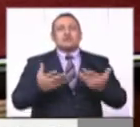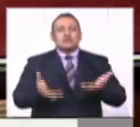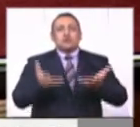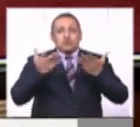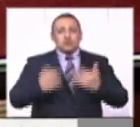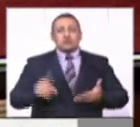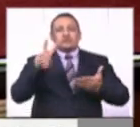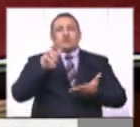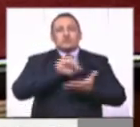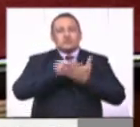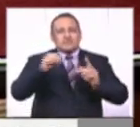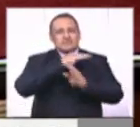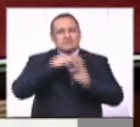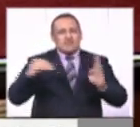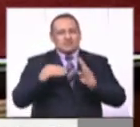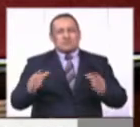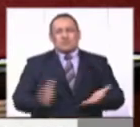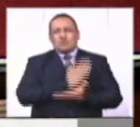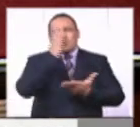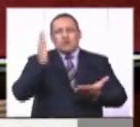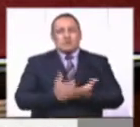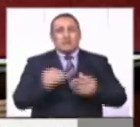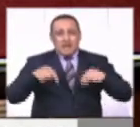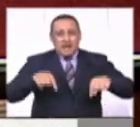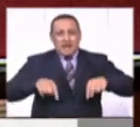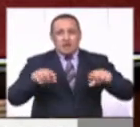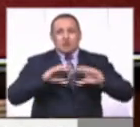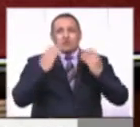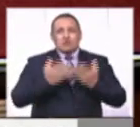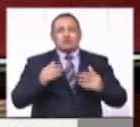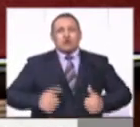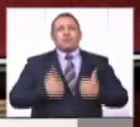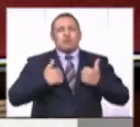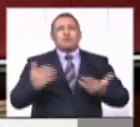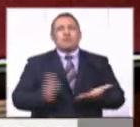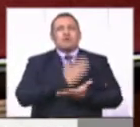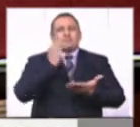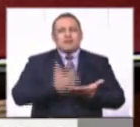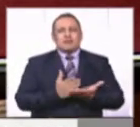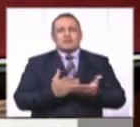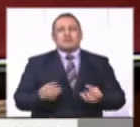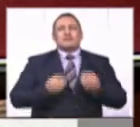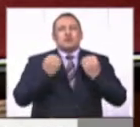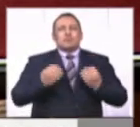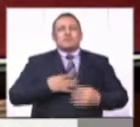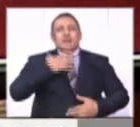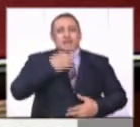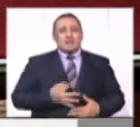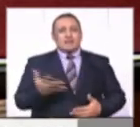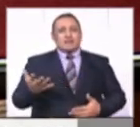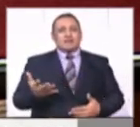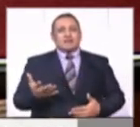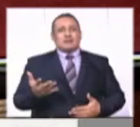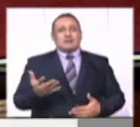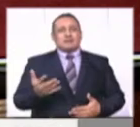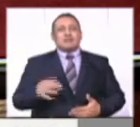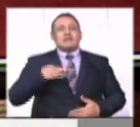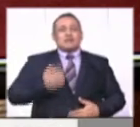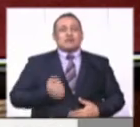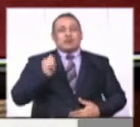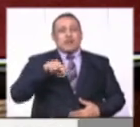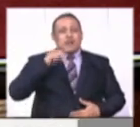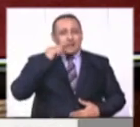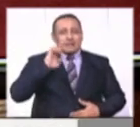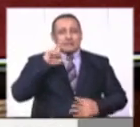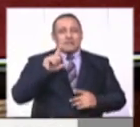esos dos meses y medio terribles que lo padecimos Y aquí mismo como vivíamos Entonces eso es cierto el señor Aníbal